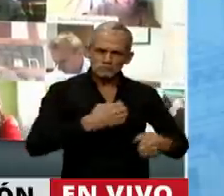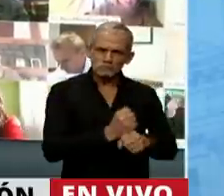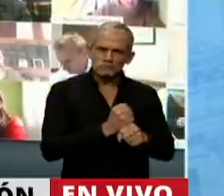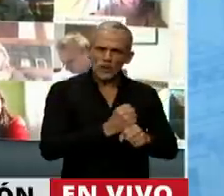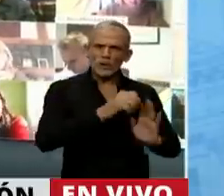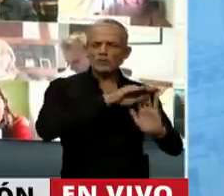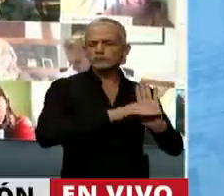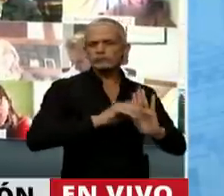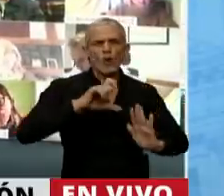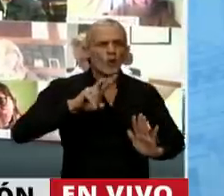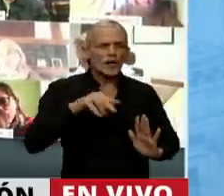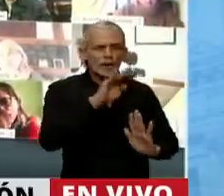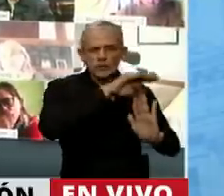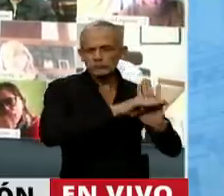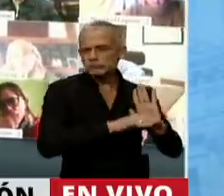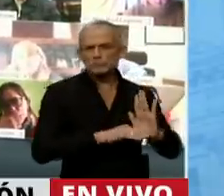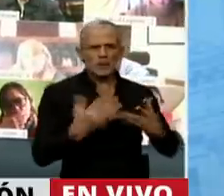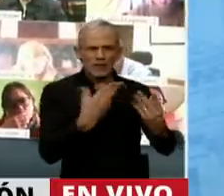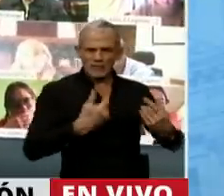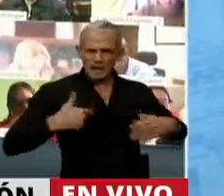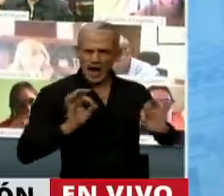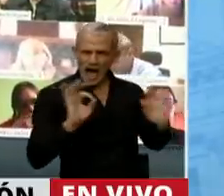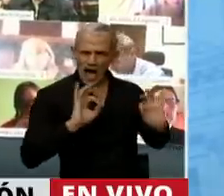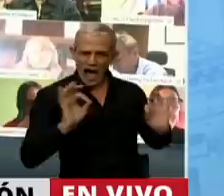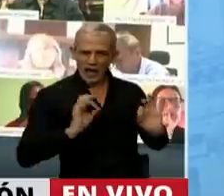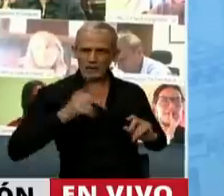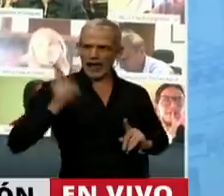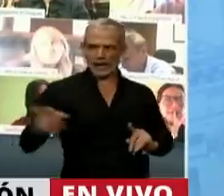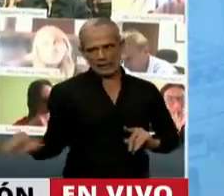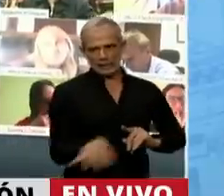con un currículum que no necesita de la defensa de ninguno de nosotros.